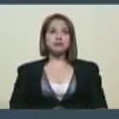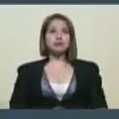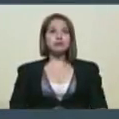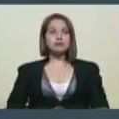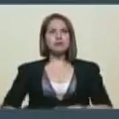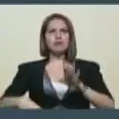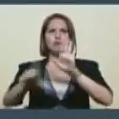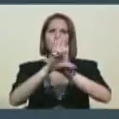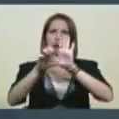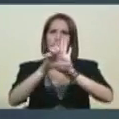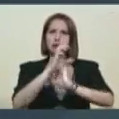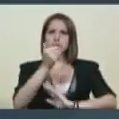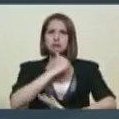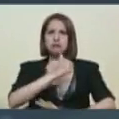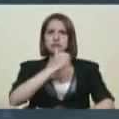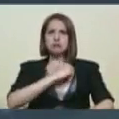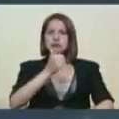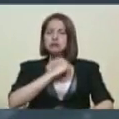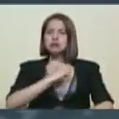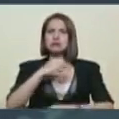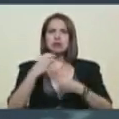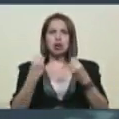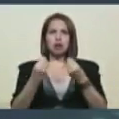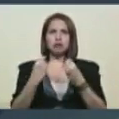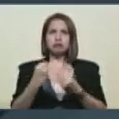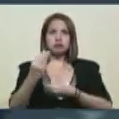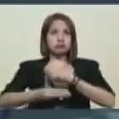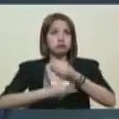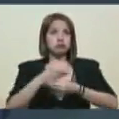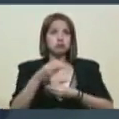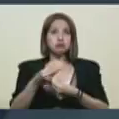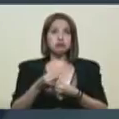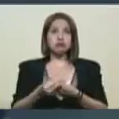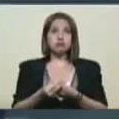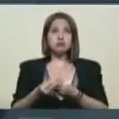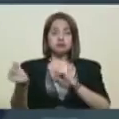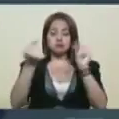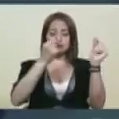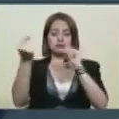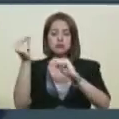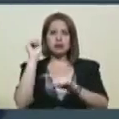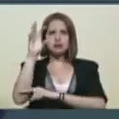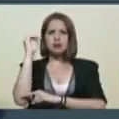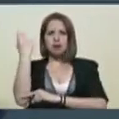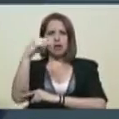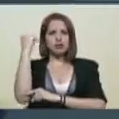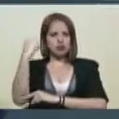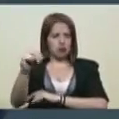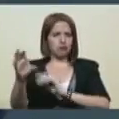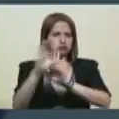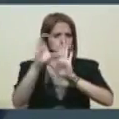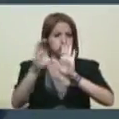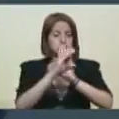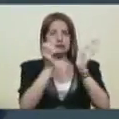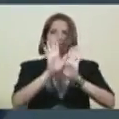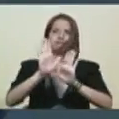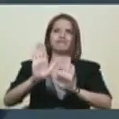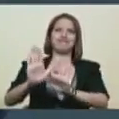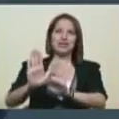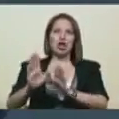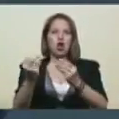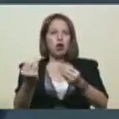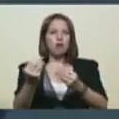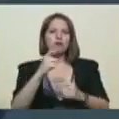La ley contra la intolerancia y la convivencia pacífica que debate la Asamblea Nacional Constituyente busca frenar la campaña de odio promovida por